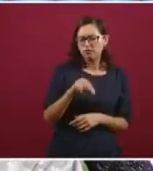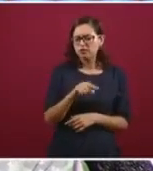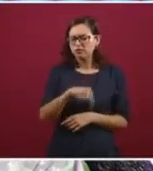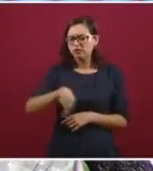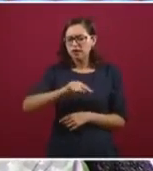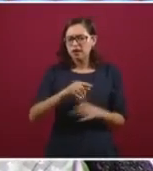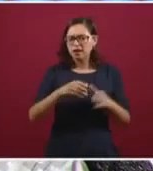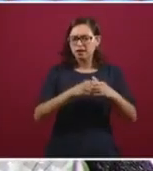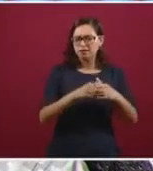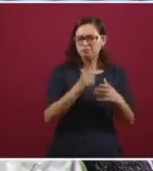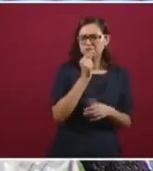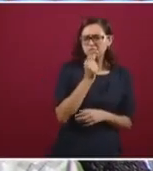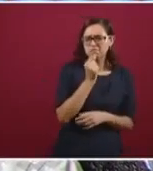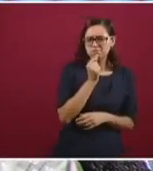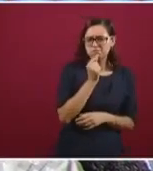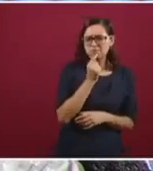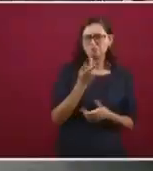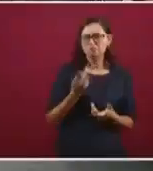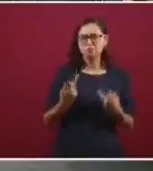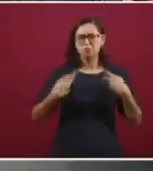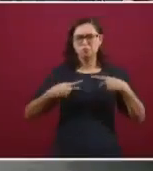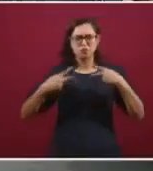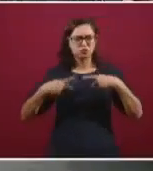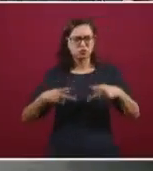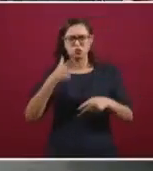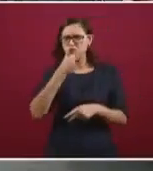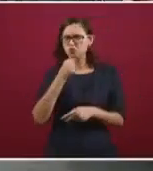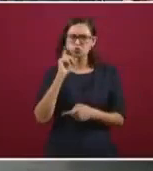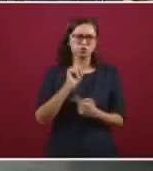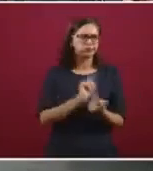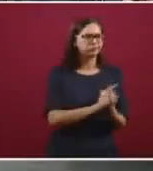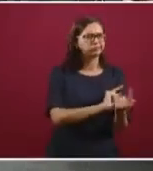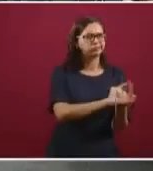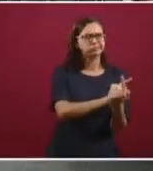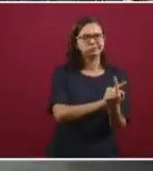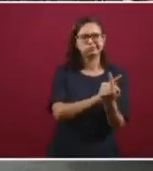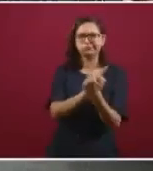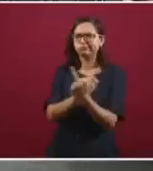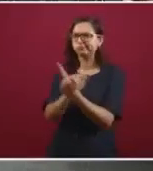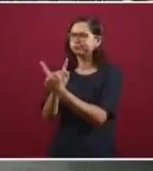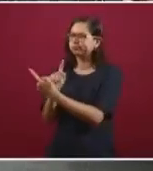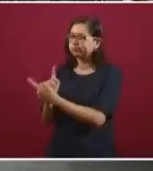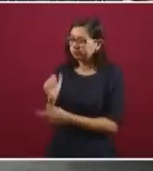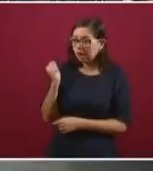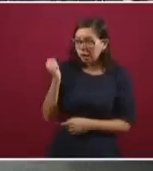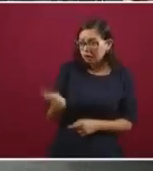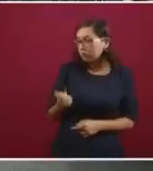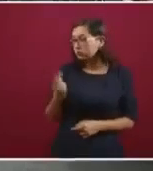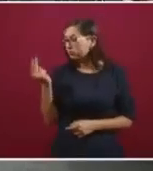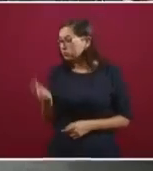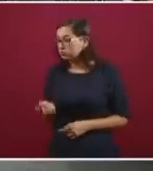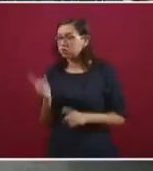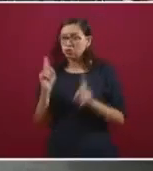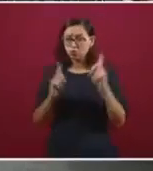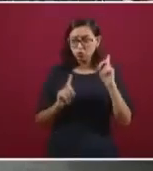a las habitantes del lugar para escuchar precisamente sus